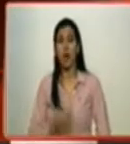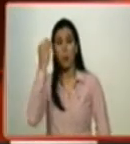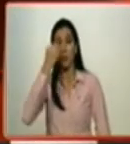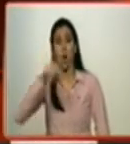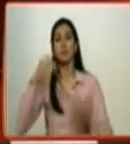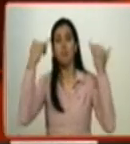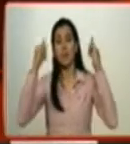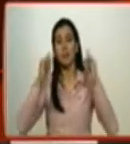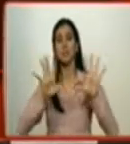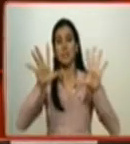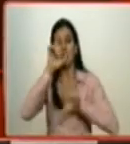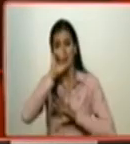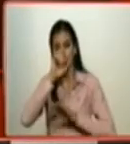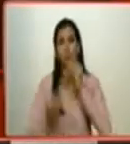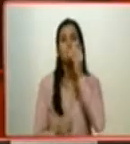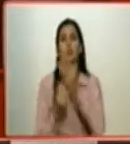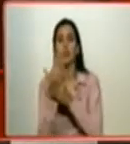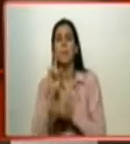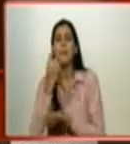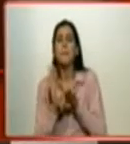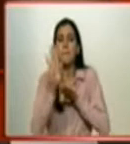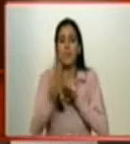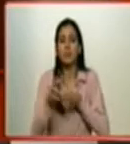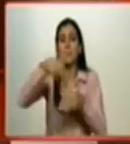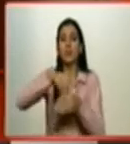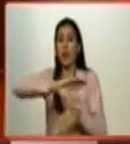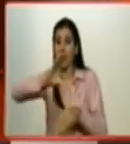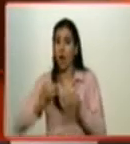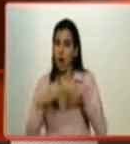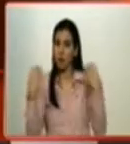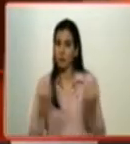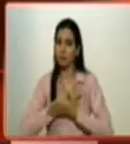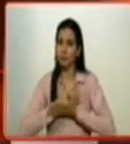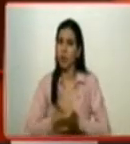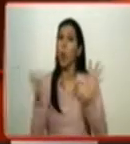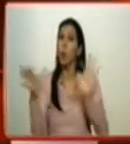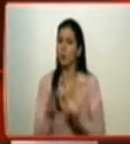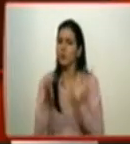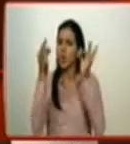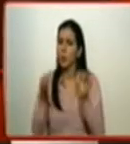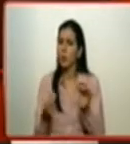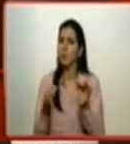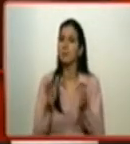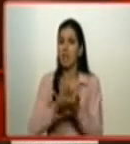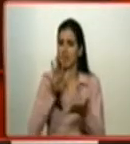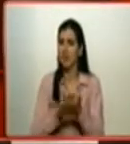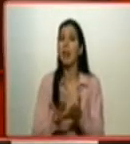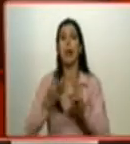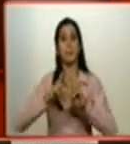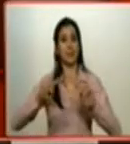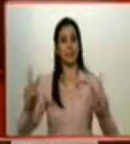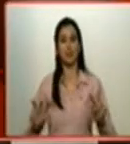hoy celebramos 10 años del primer paso de Petrocaribe, organización de solidaridad y unión que garantiza la estabilidad y la